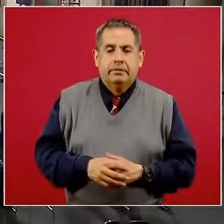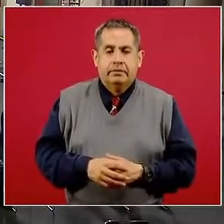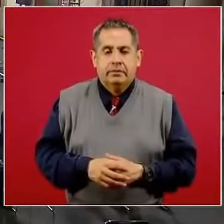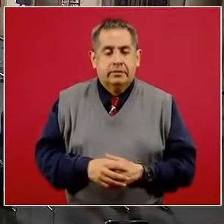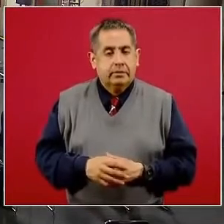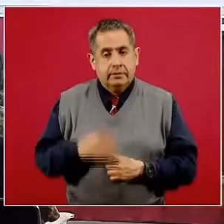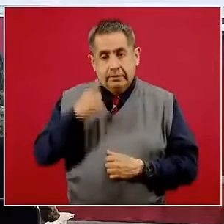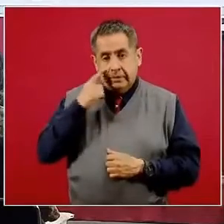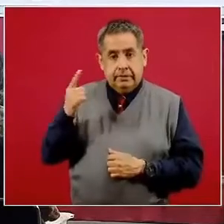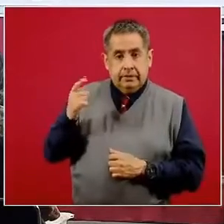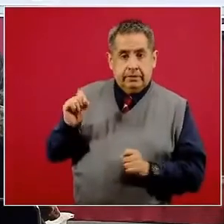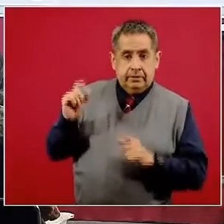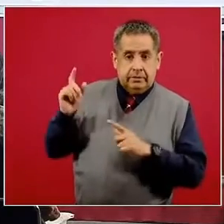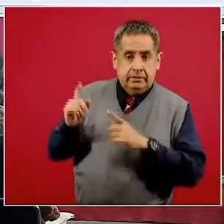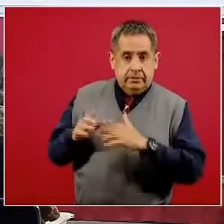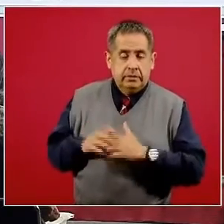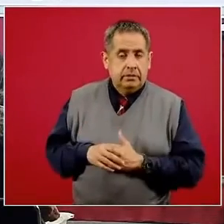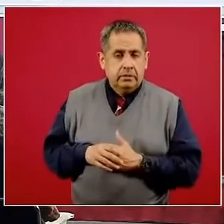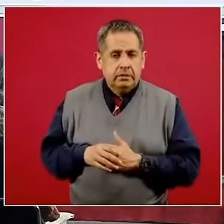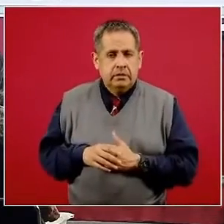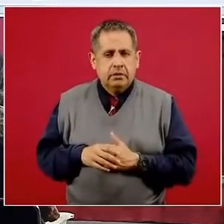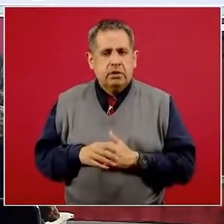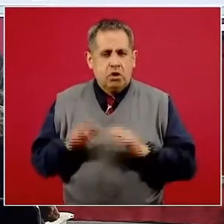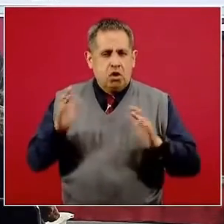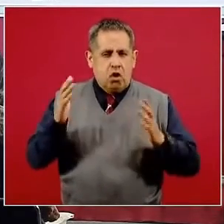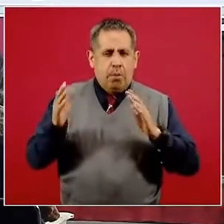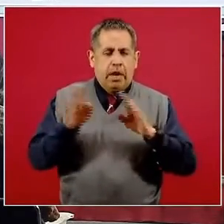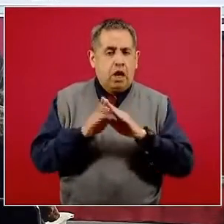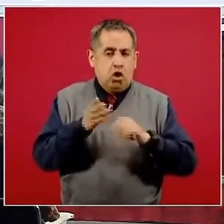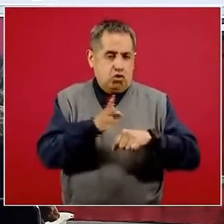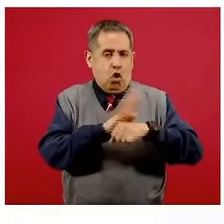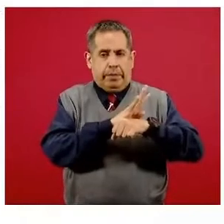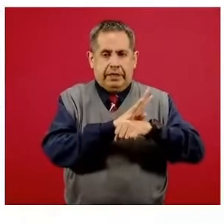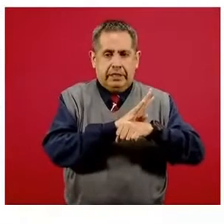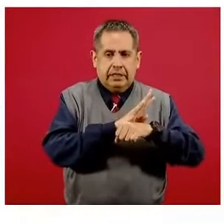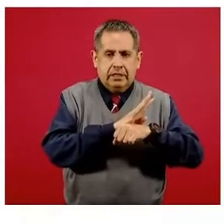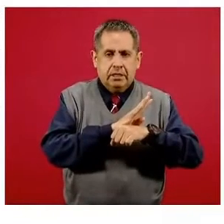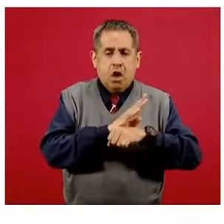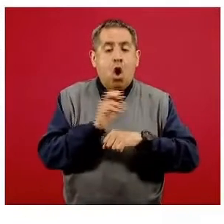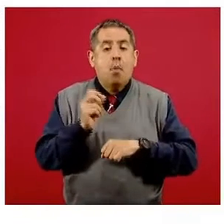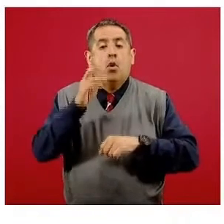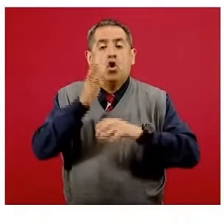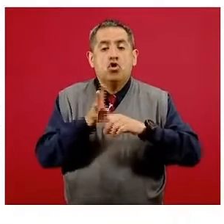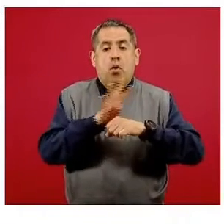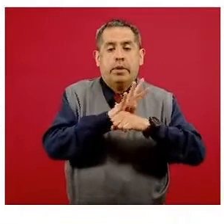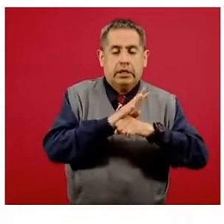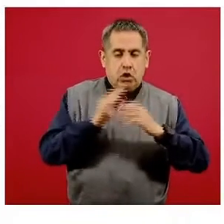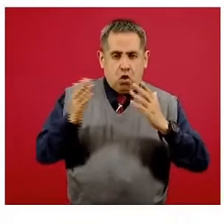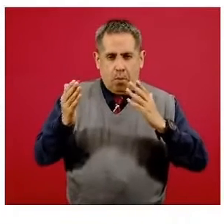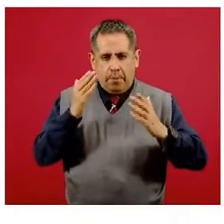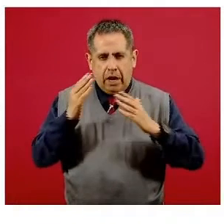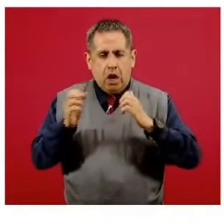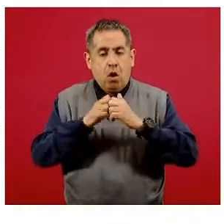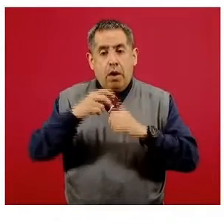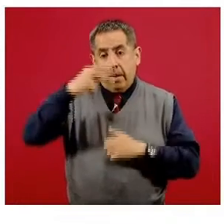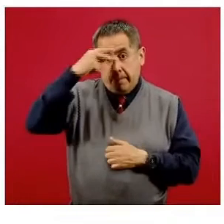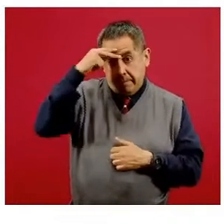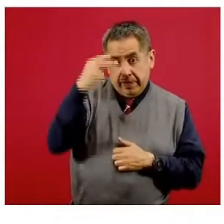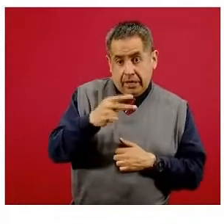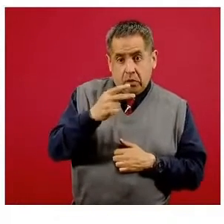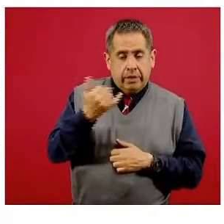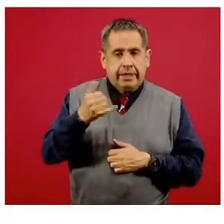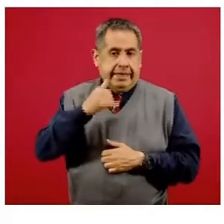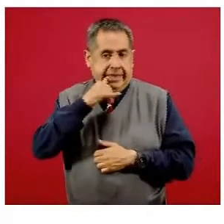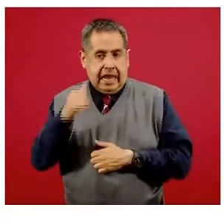Y bueno, aquí tienen ustedes ya para el caso de COVID, la mortalidad por COVID, aquí comparada ahora entre México